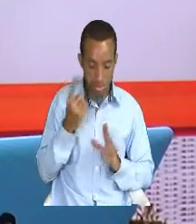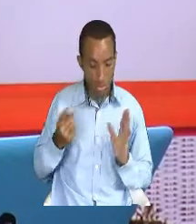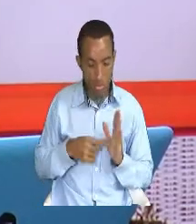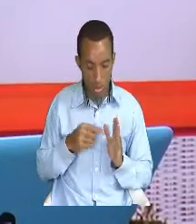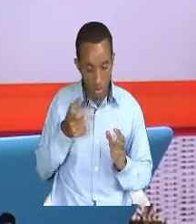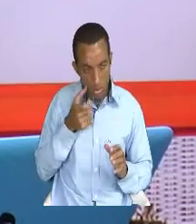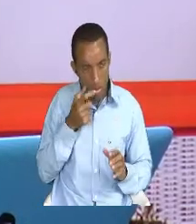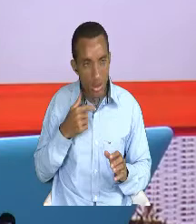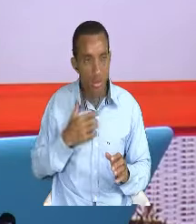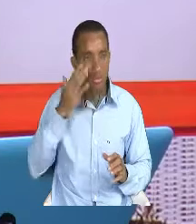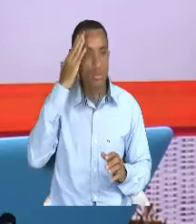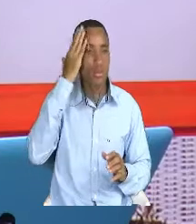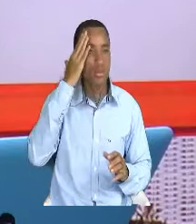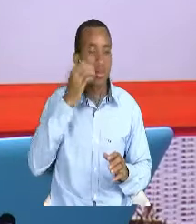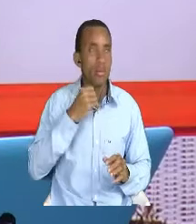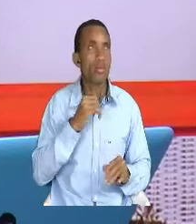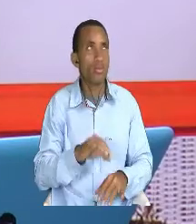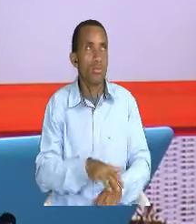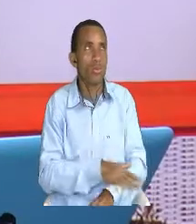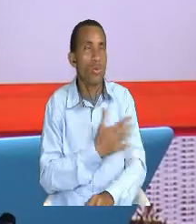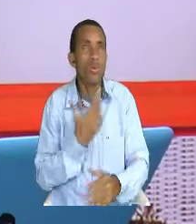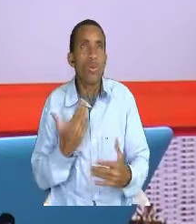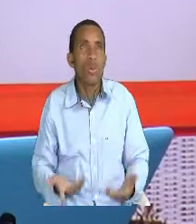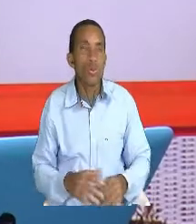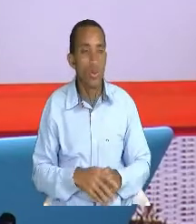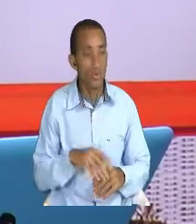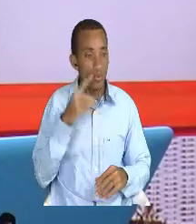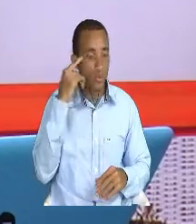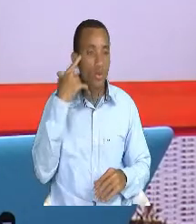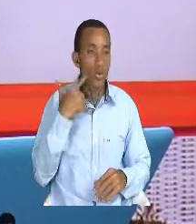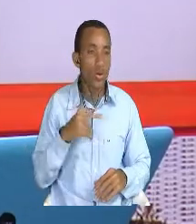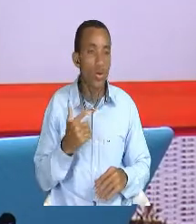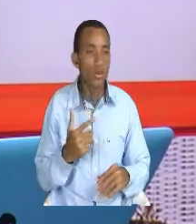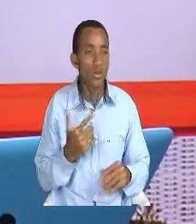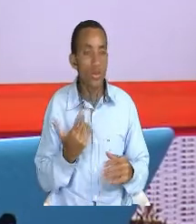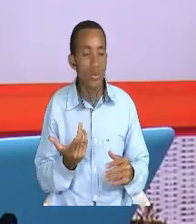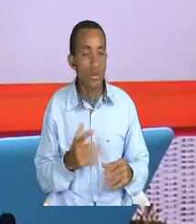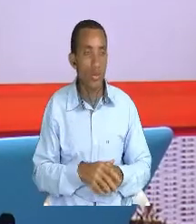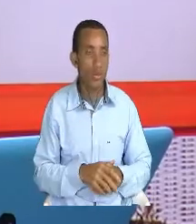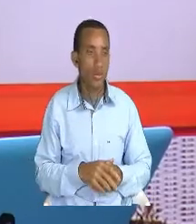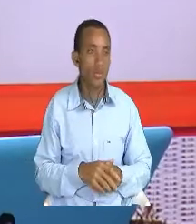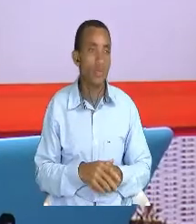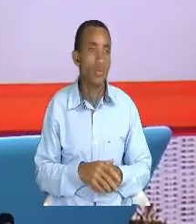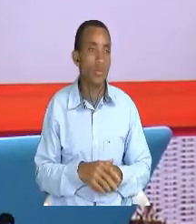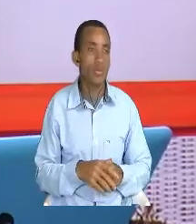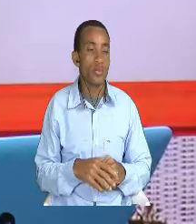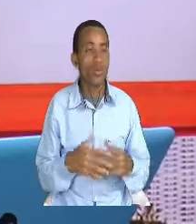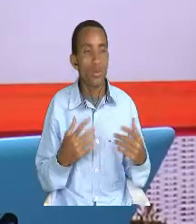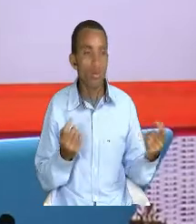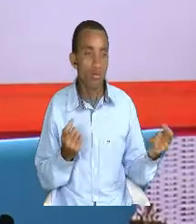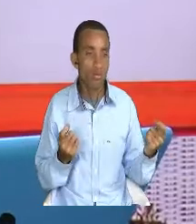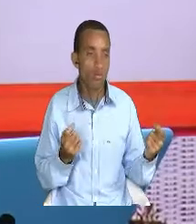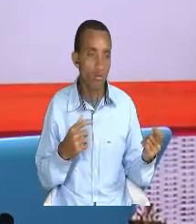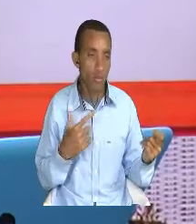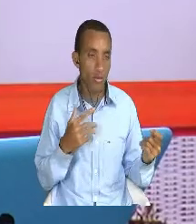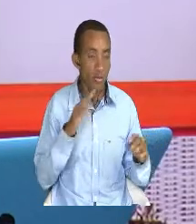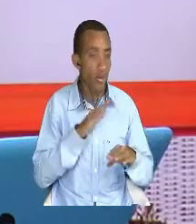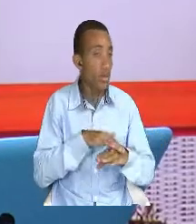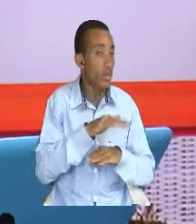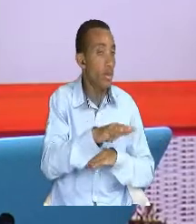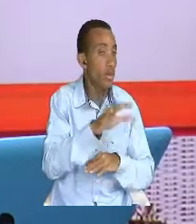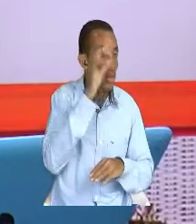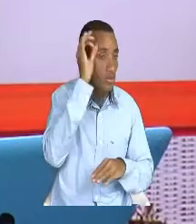de cuáles son nuestras emociones, cómo diariamente estamos reaccionando a ellas y también cómo las manejamos y cuáles pueden ser las consecuencias